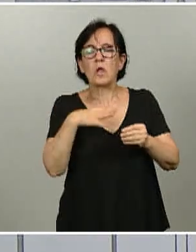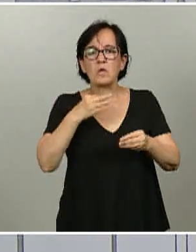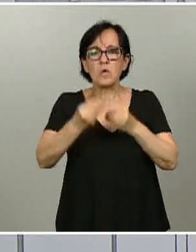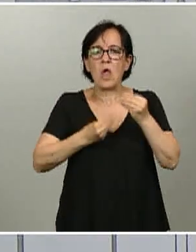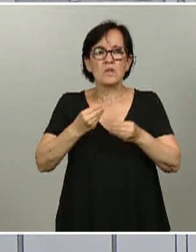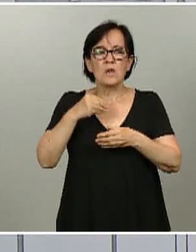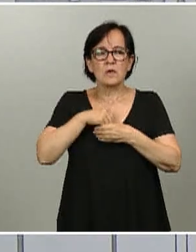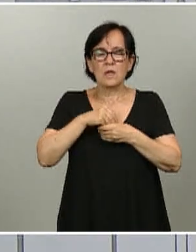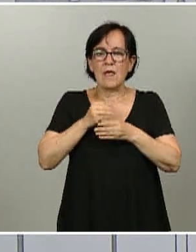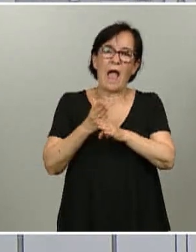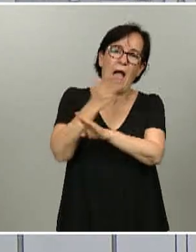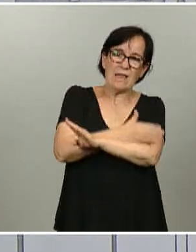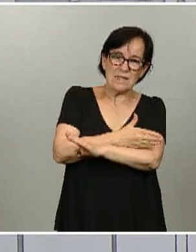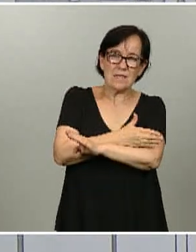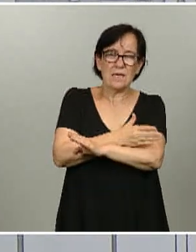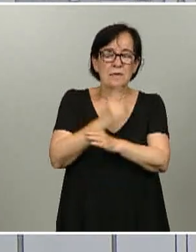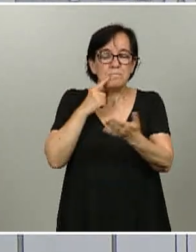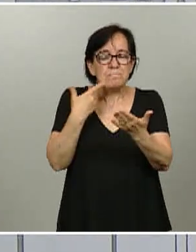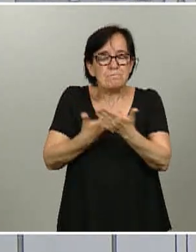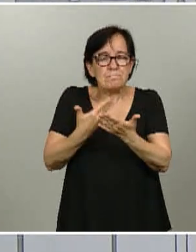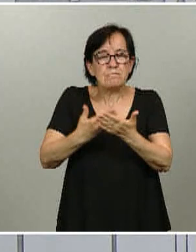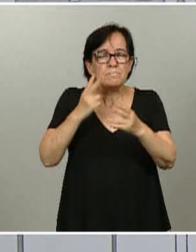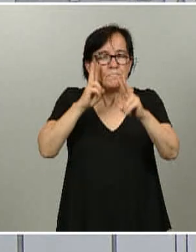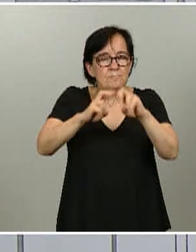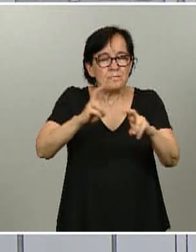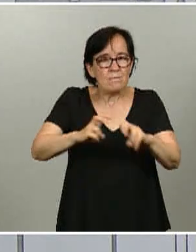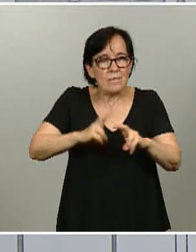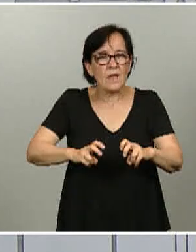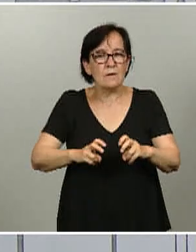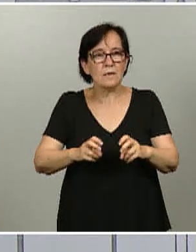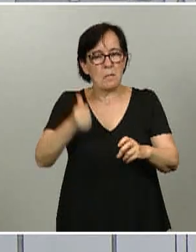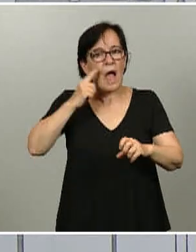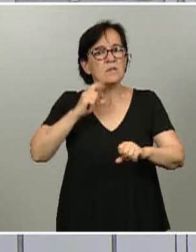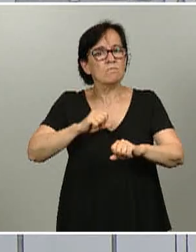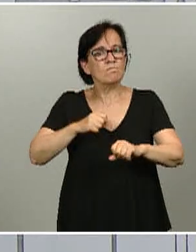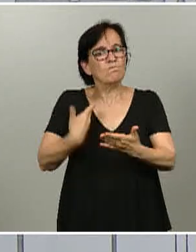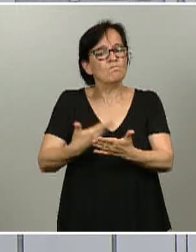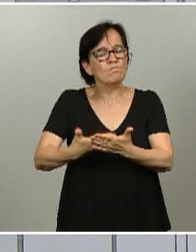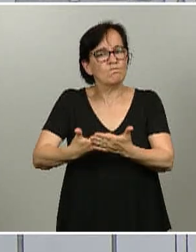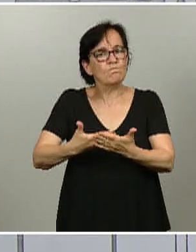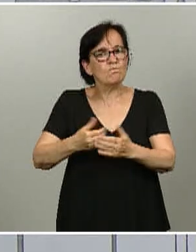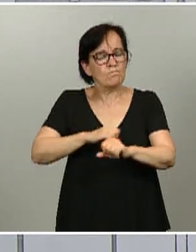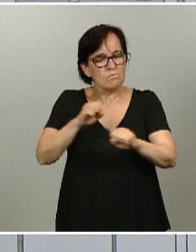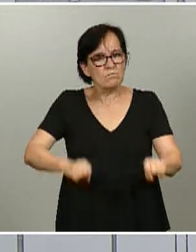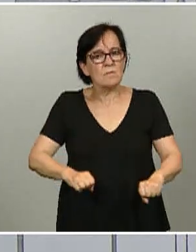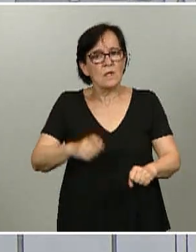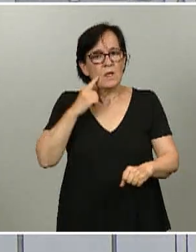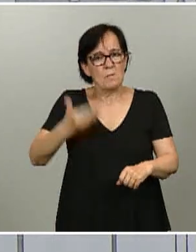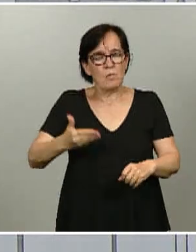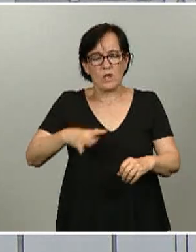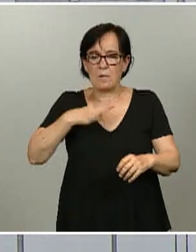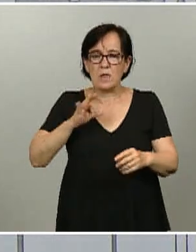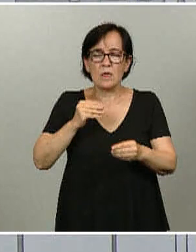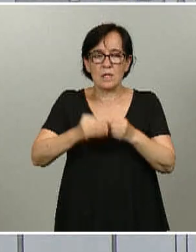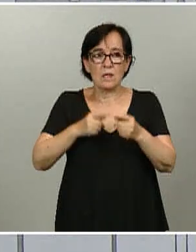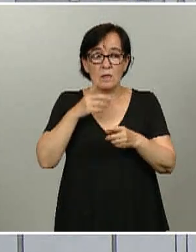antes. Toda esta evidencia es cada vez más sólida y más importante, y de hecho todo esto va incitando, por ejemplo, a que la OMS